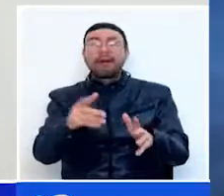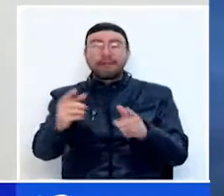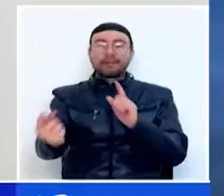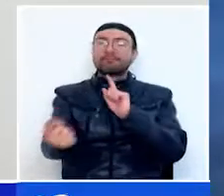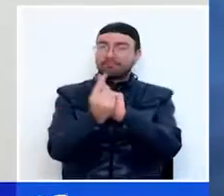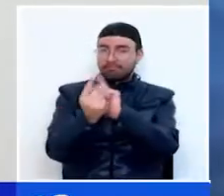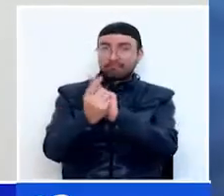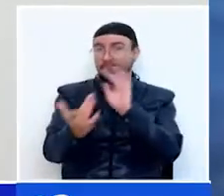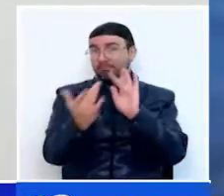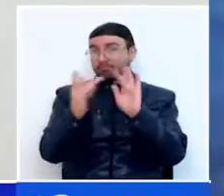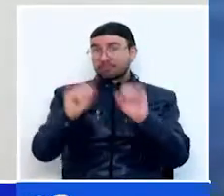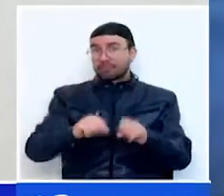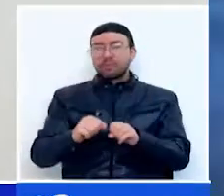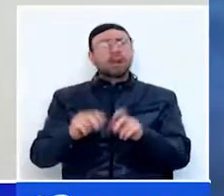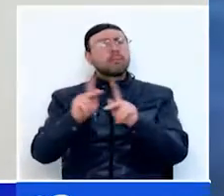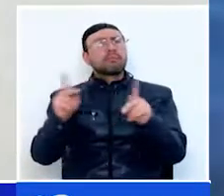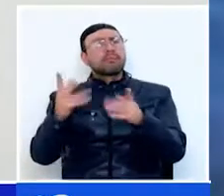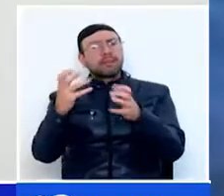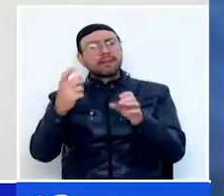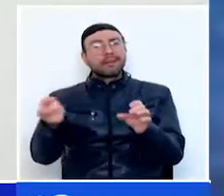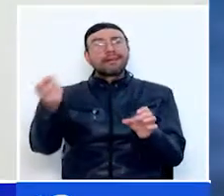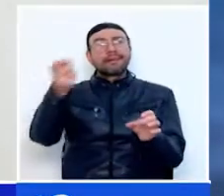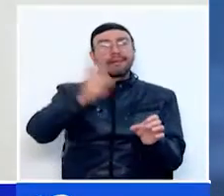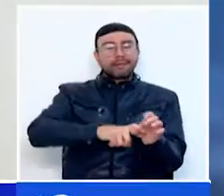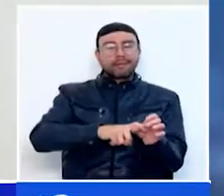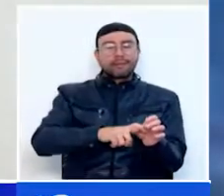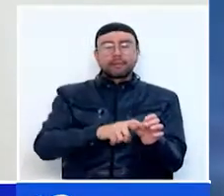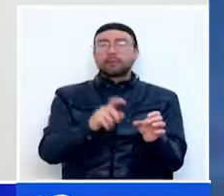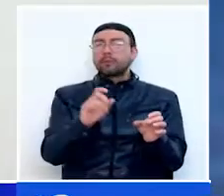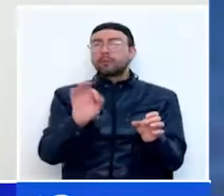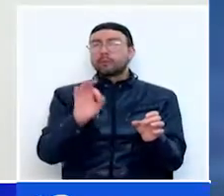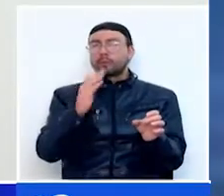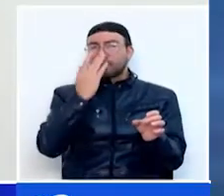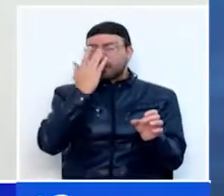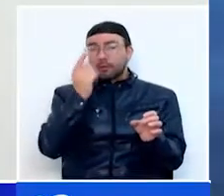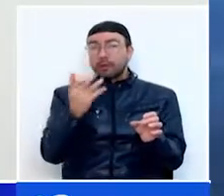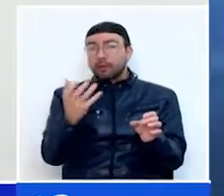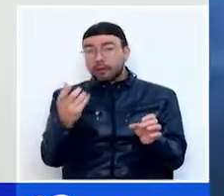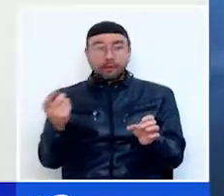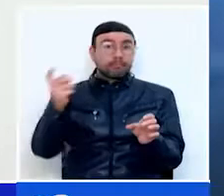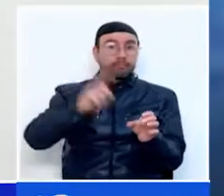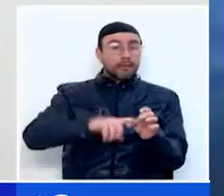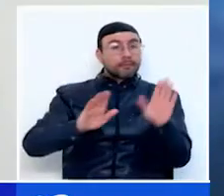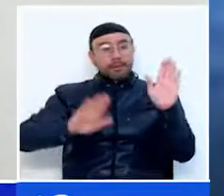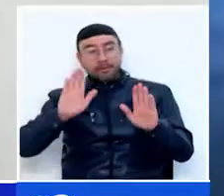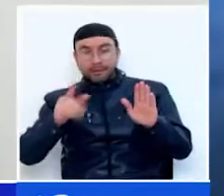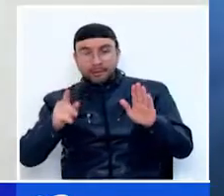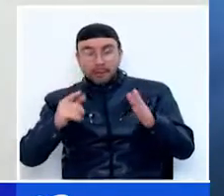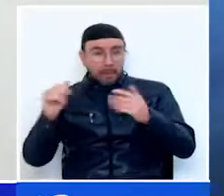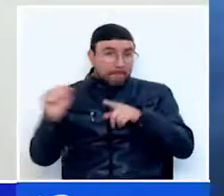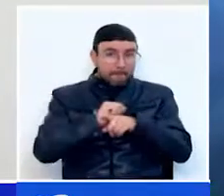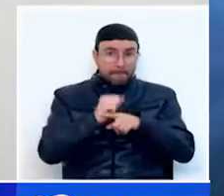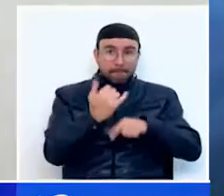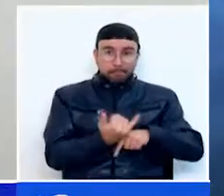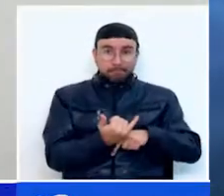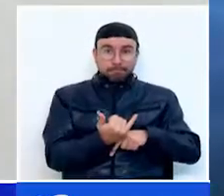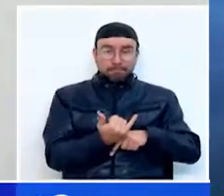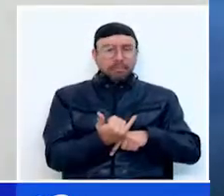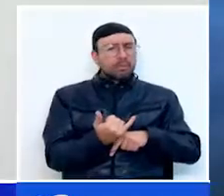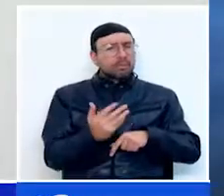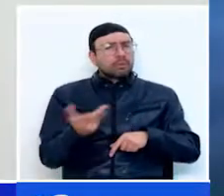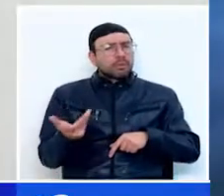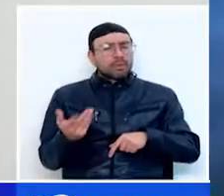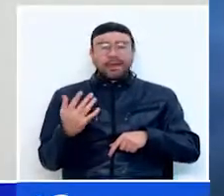estén interesadas en inscribirse o participar en el laboratorio se pueden